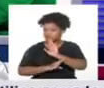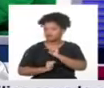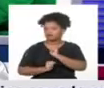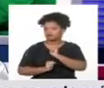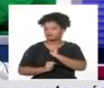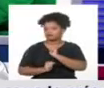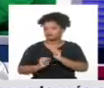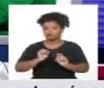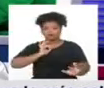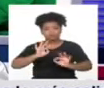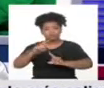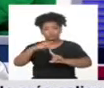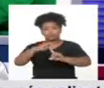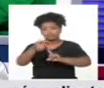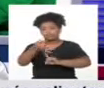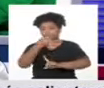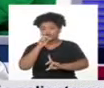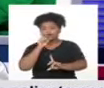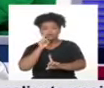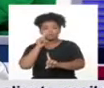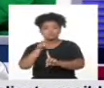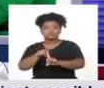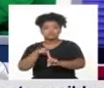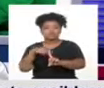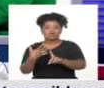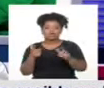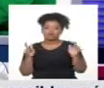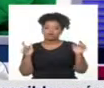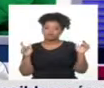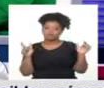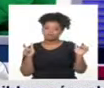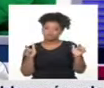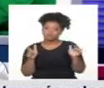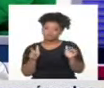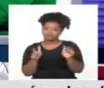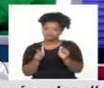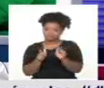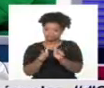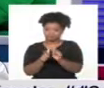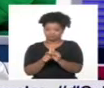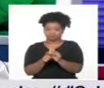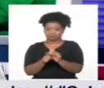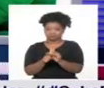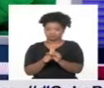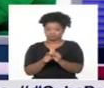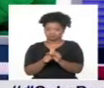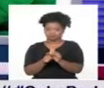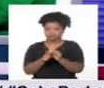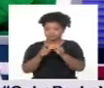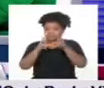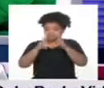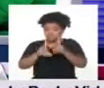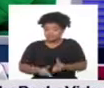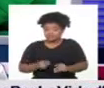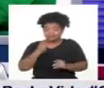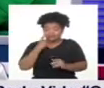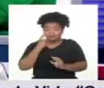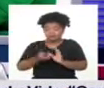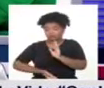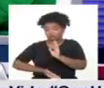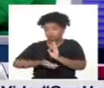objetivo de lograr disminuir de esta elevada cifra que hemos tenido en las